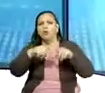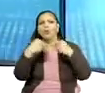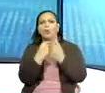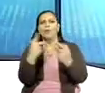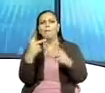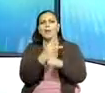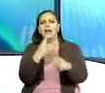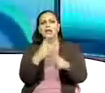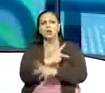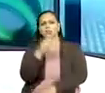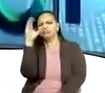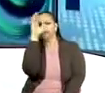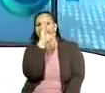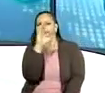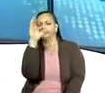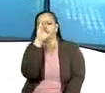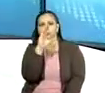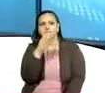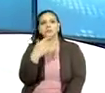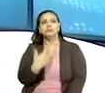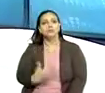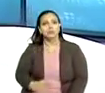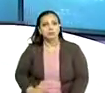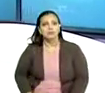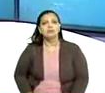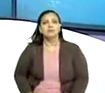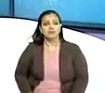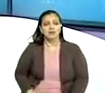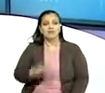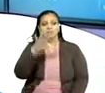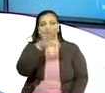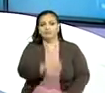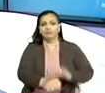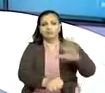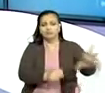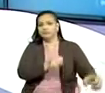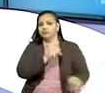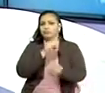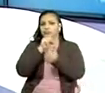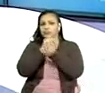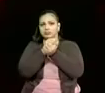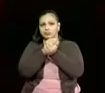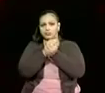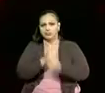el mismo que fue registrado meses atrás en Guayaquil.